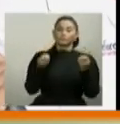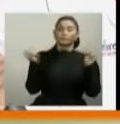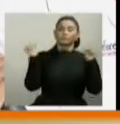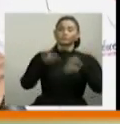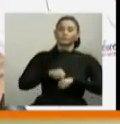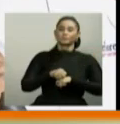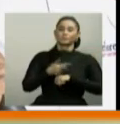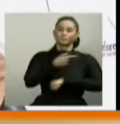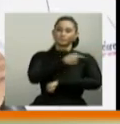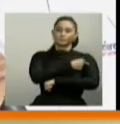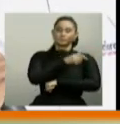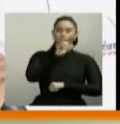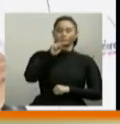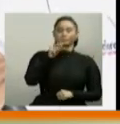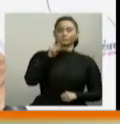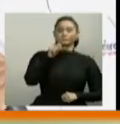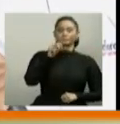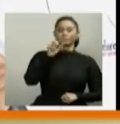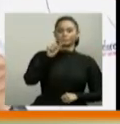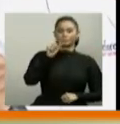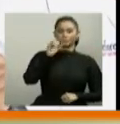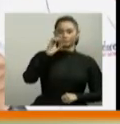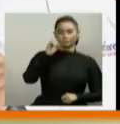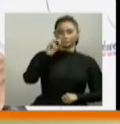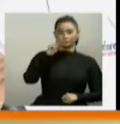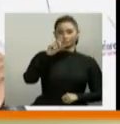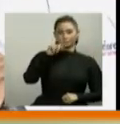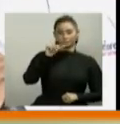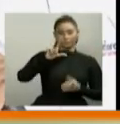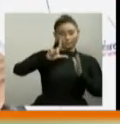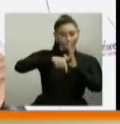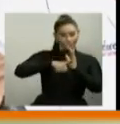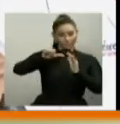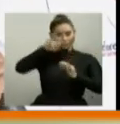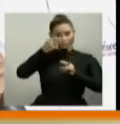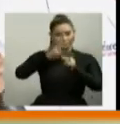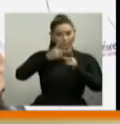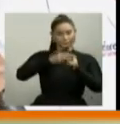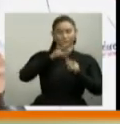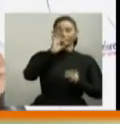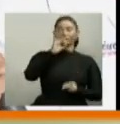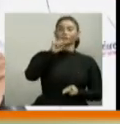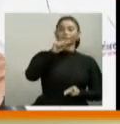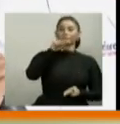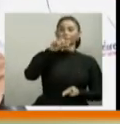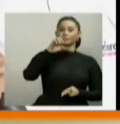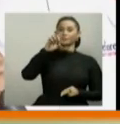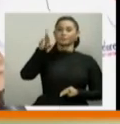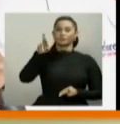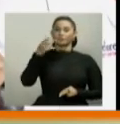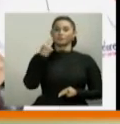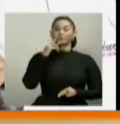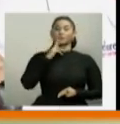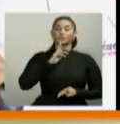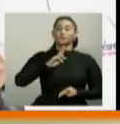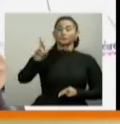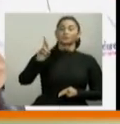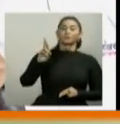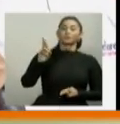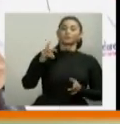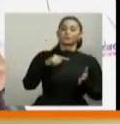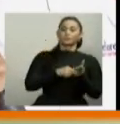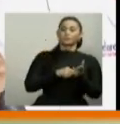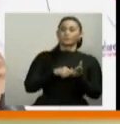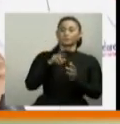que no hay estudios científicos que lo avalen, entonces ya, porque ustedes son doctores, ustedes no son abogados, ustedes no